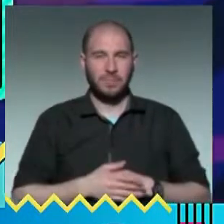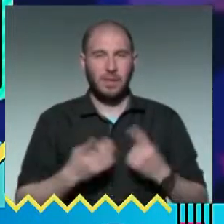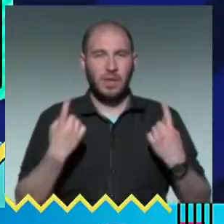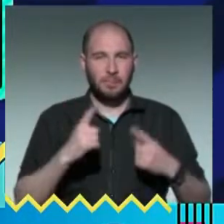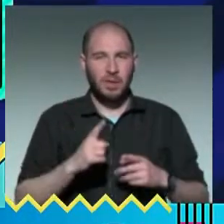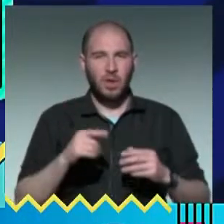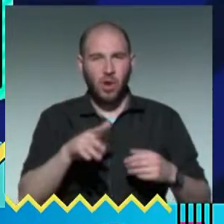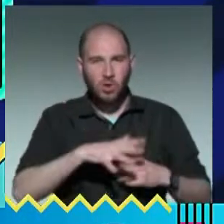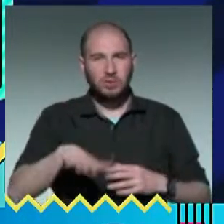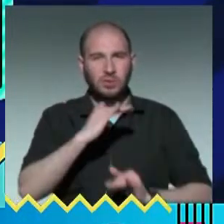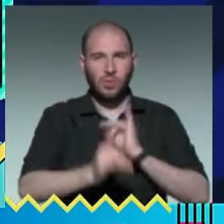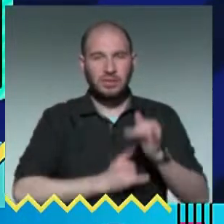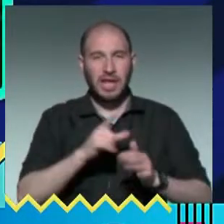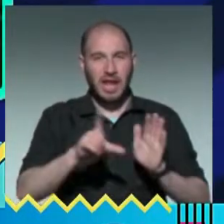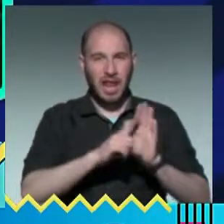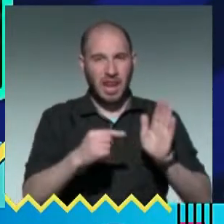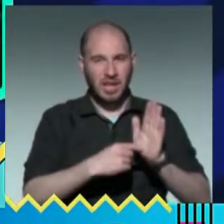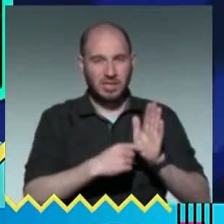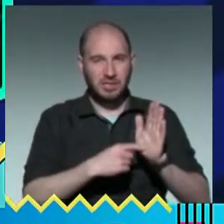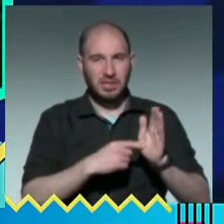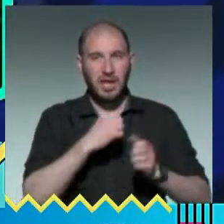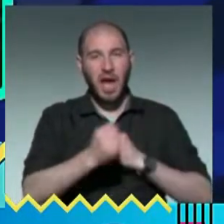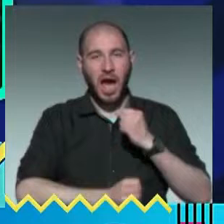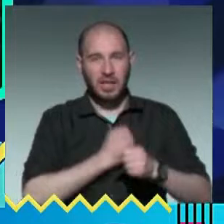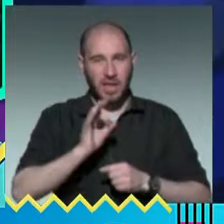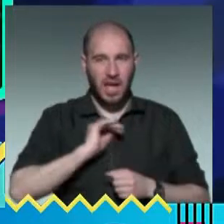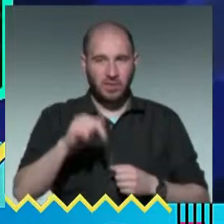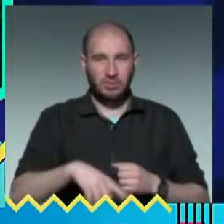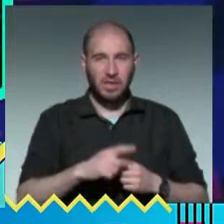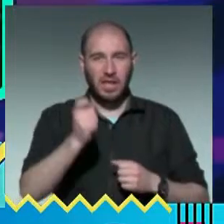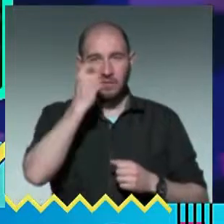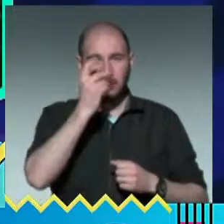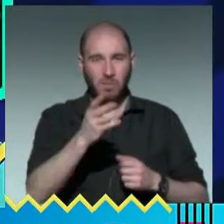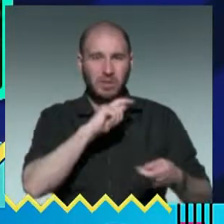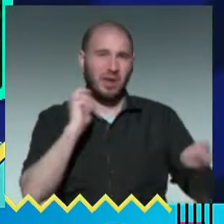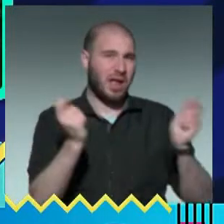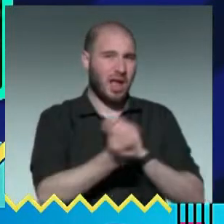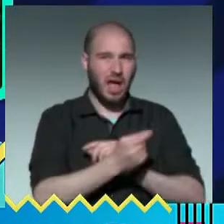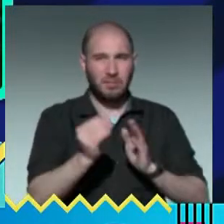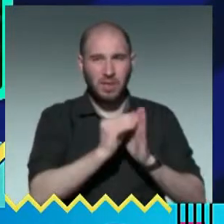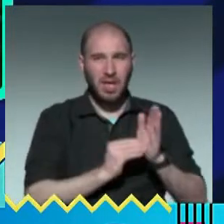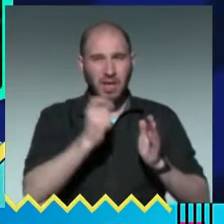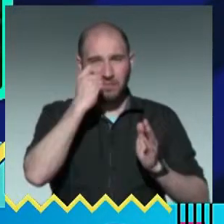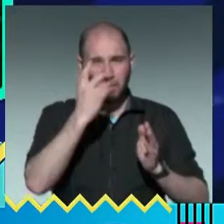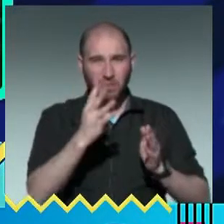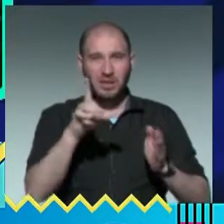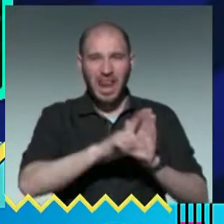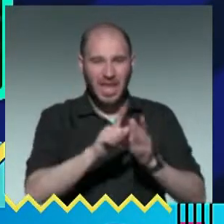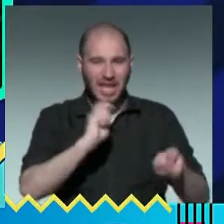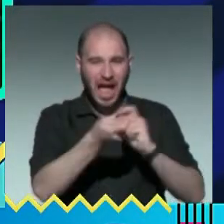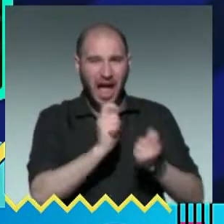para ponerlo en contexto, esa ley hasta este año había tenido 24 reformas, 24 leyes que la